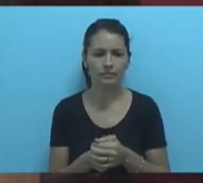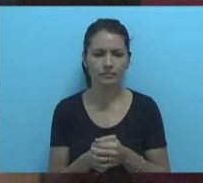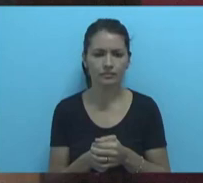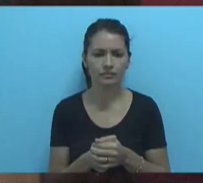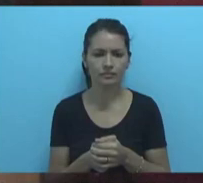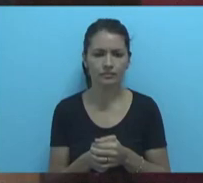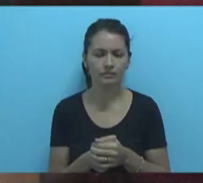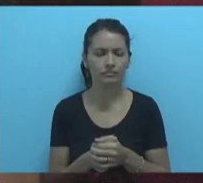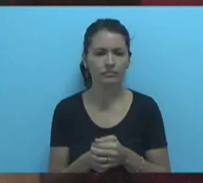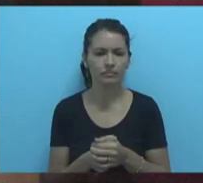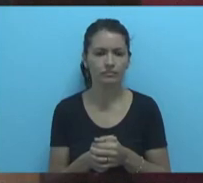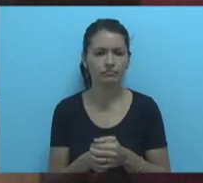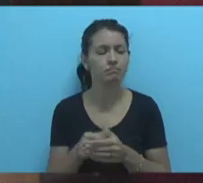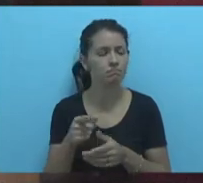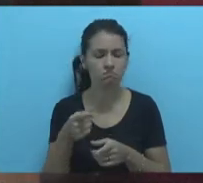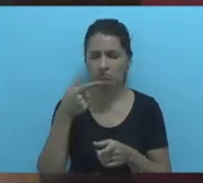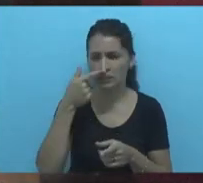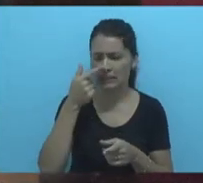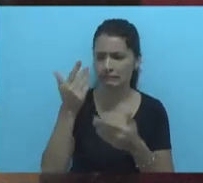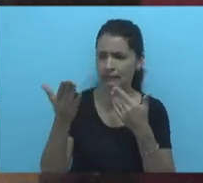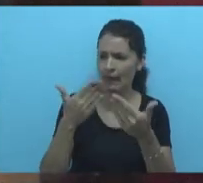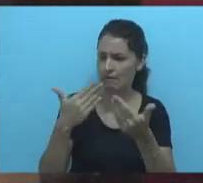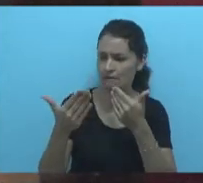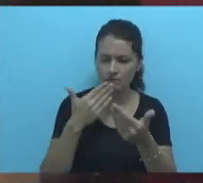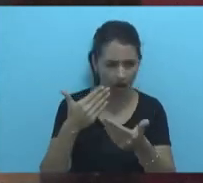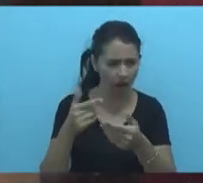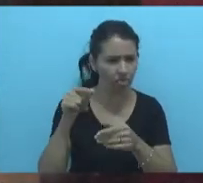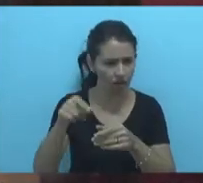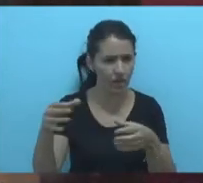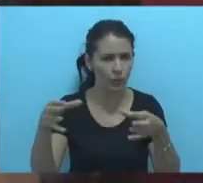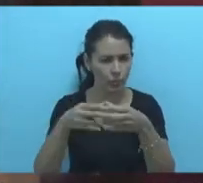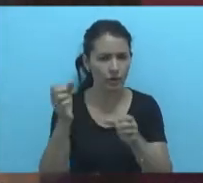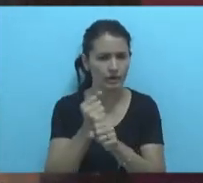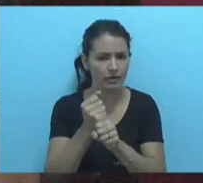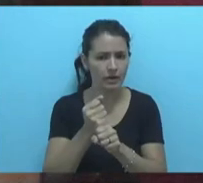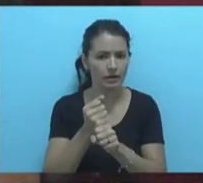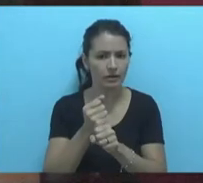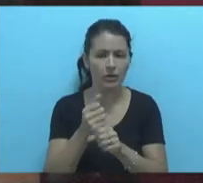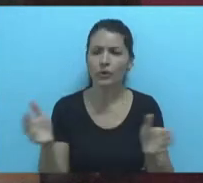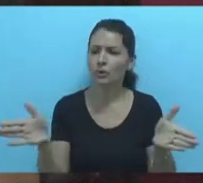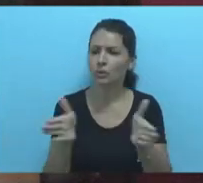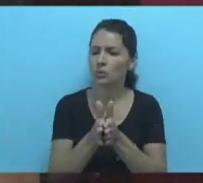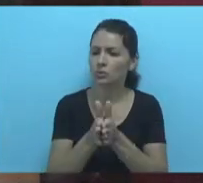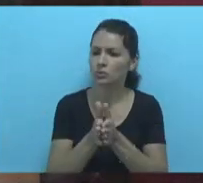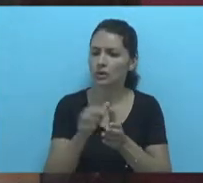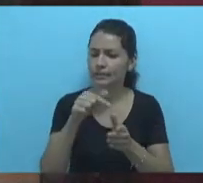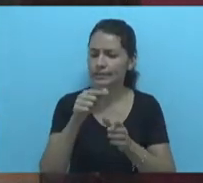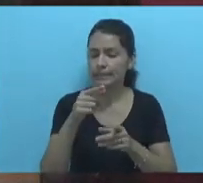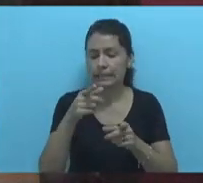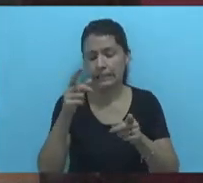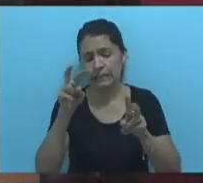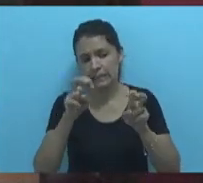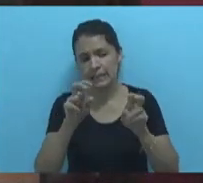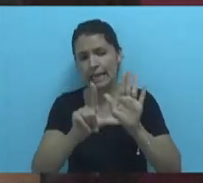Ha sido parte de un interesante debate. Y bueno, quiero agregar que en conjunto con esta preocupación y